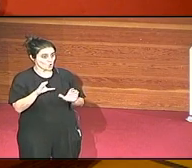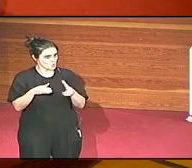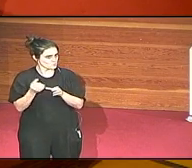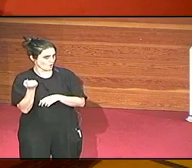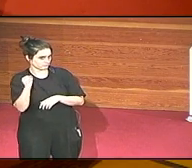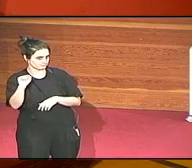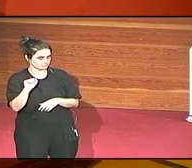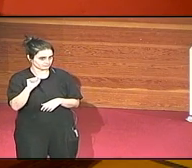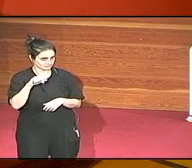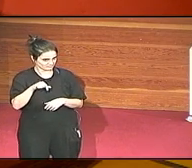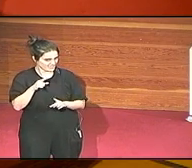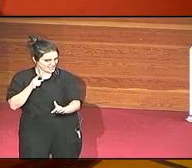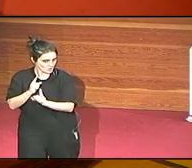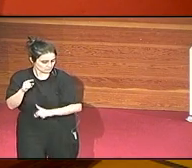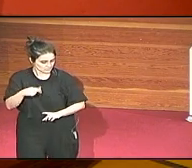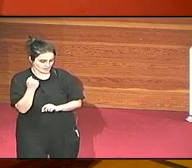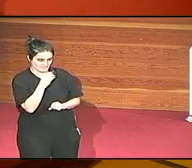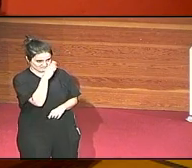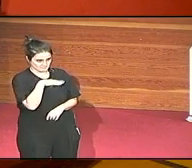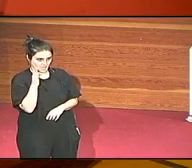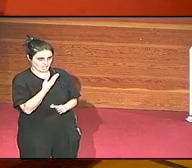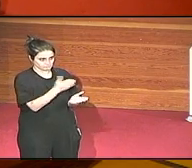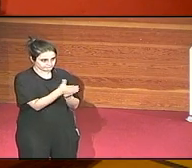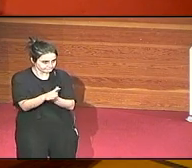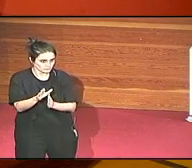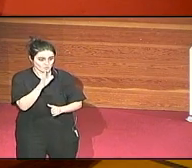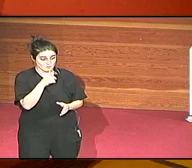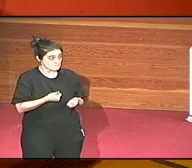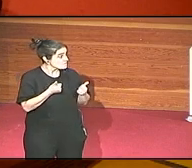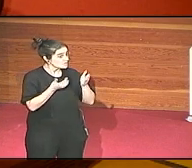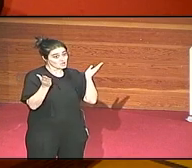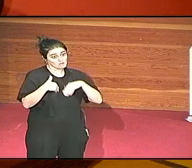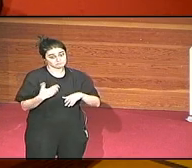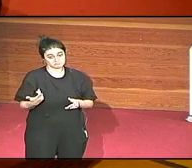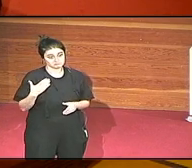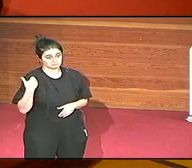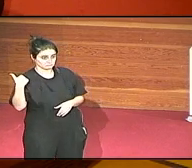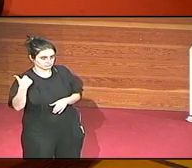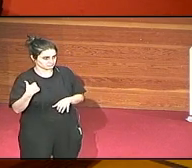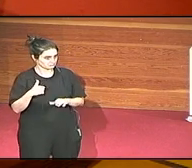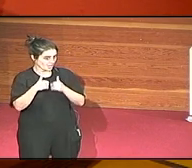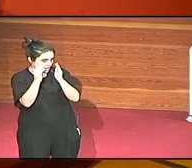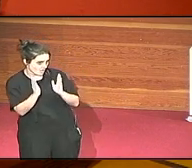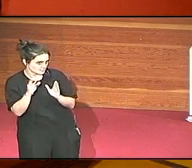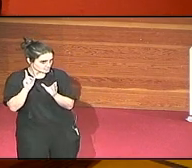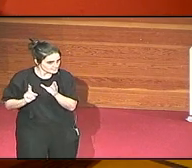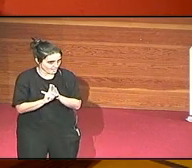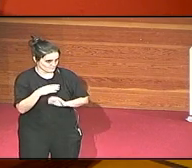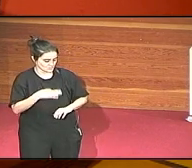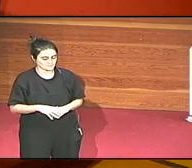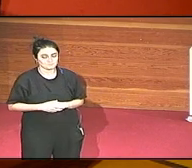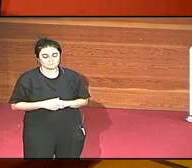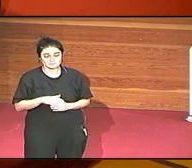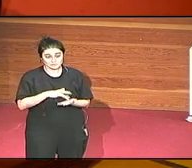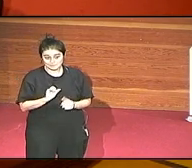rebelde rival y como no tenían a nadie pues les habían dado comió incluso el primer